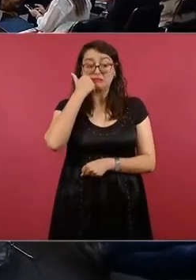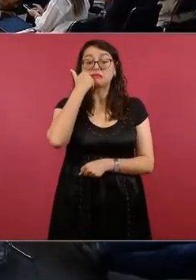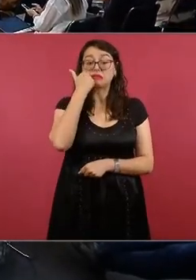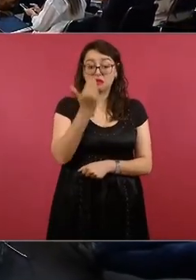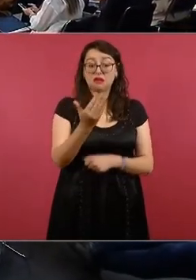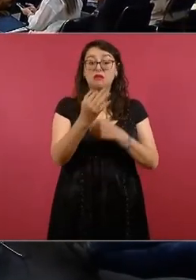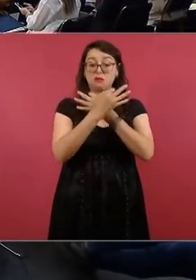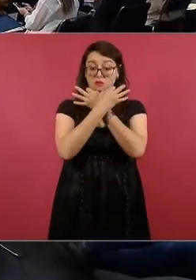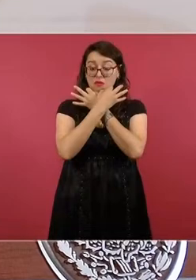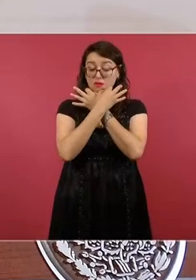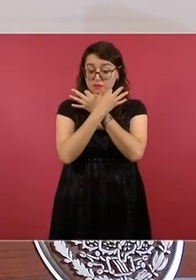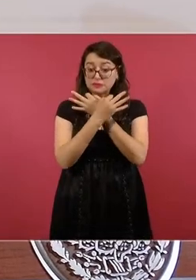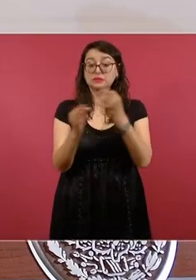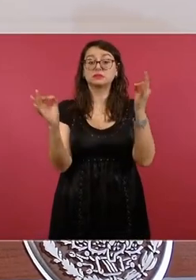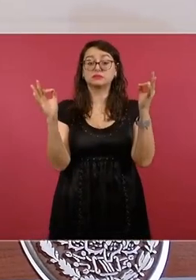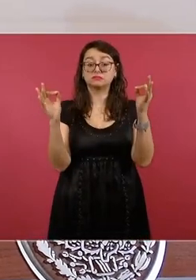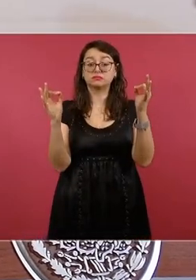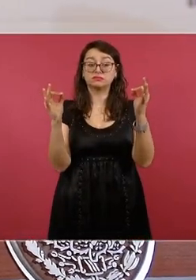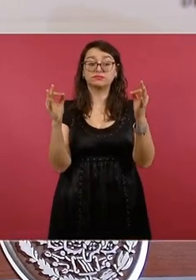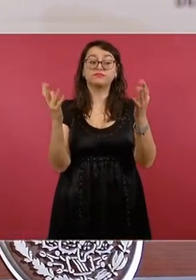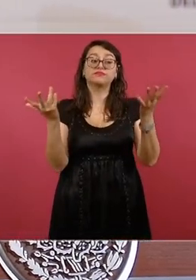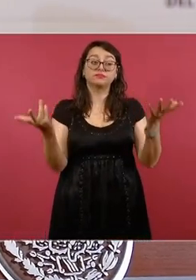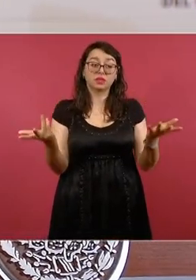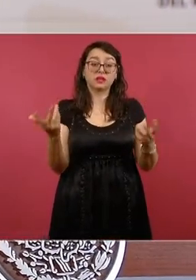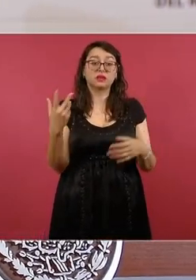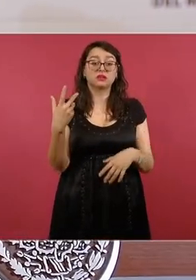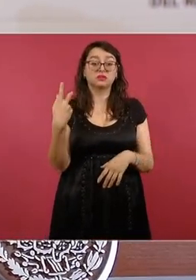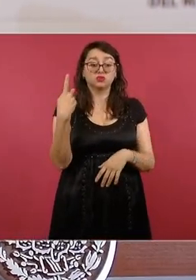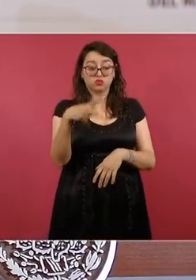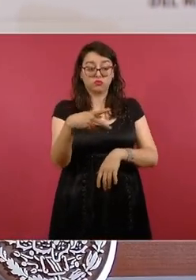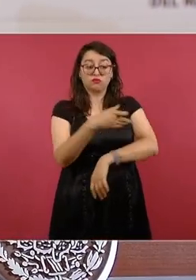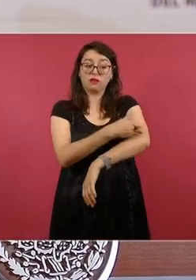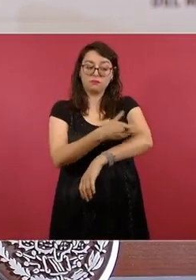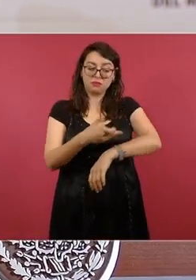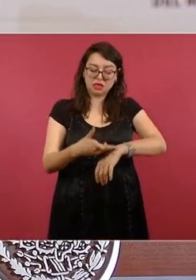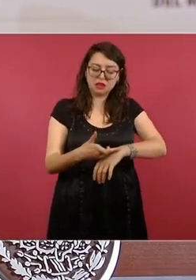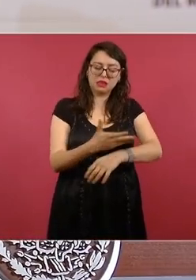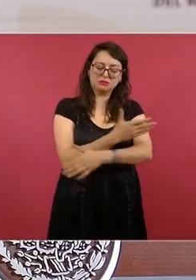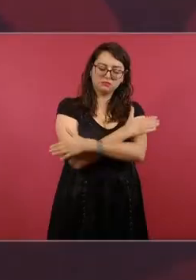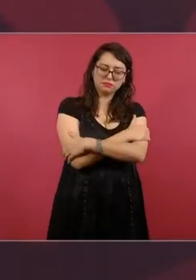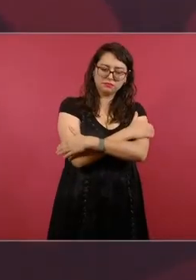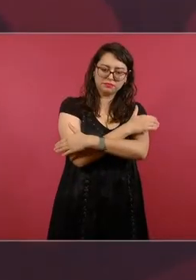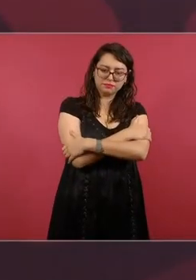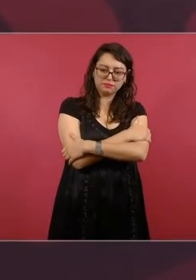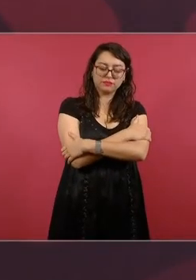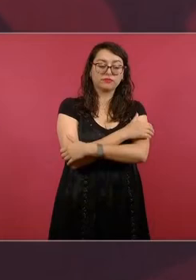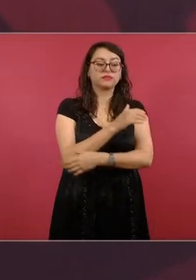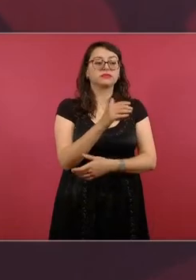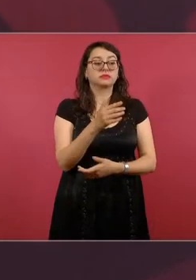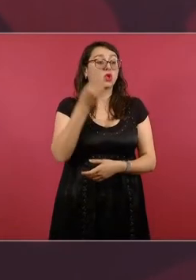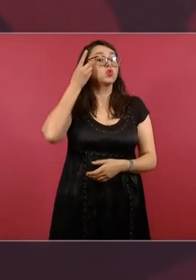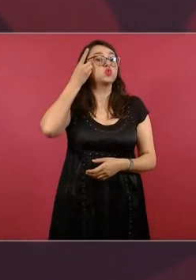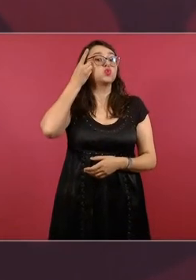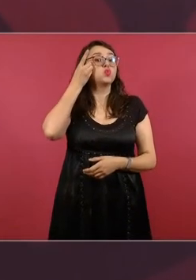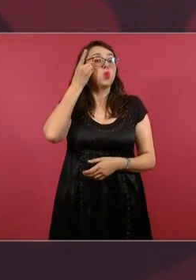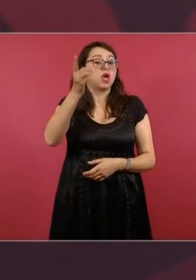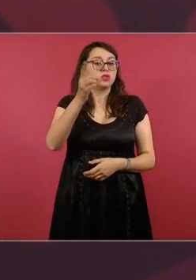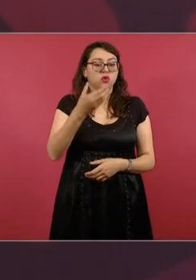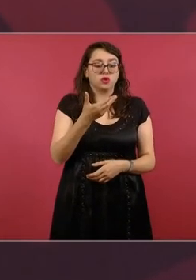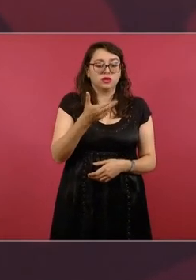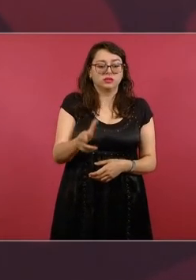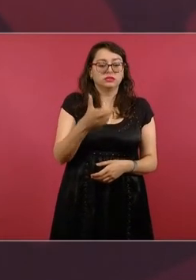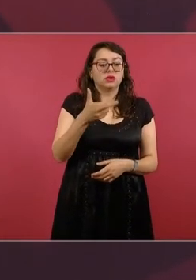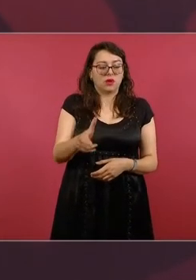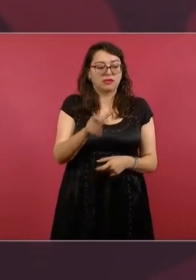y les envío un abrazo a sus familiares, ellos, y también a Andrés, porque